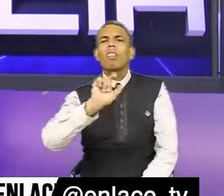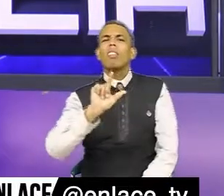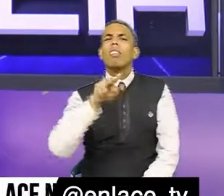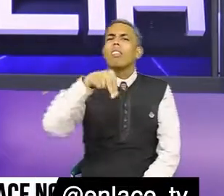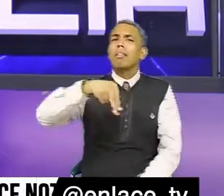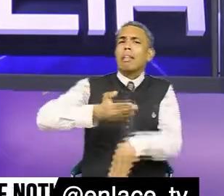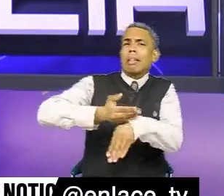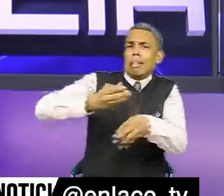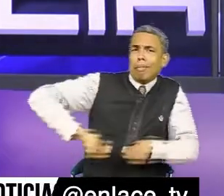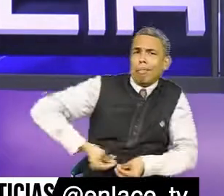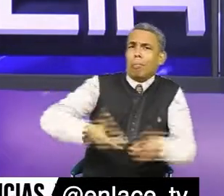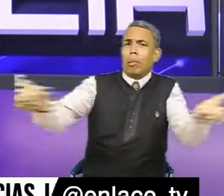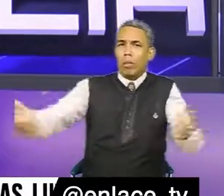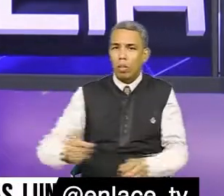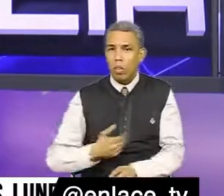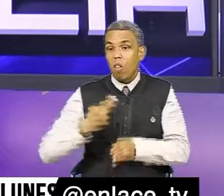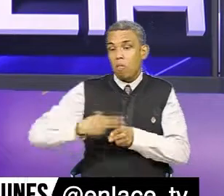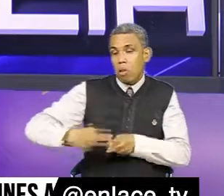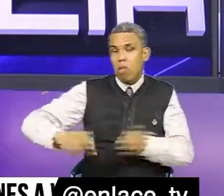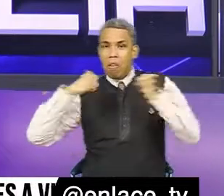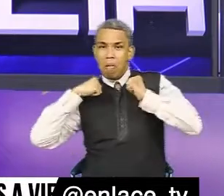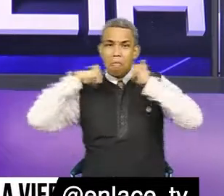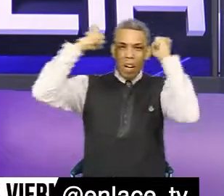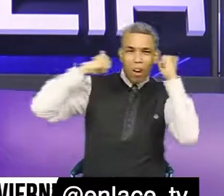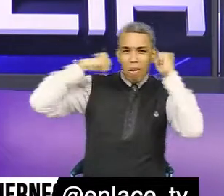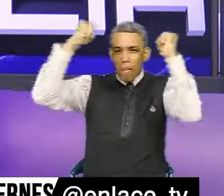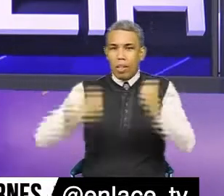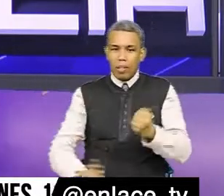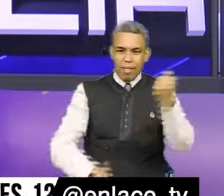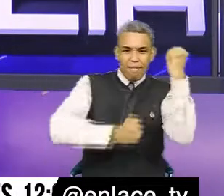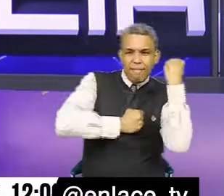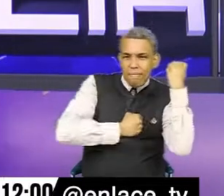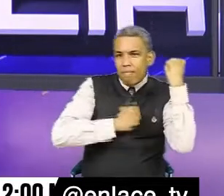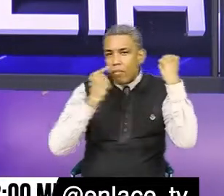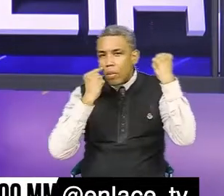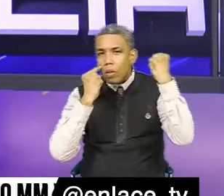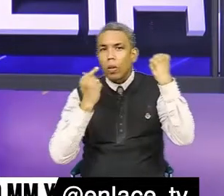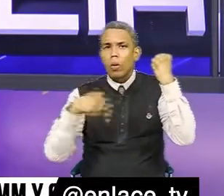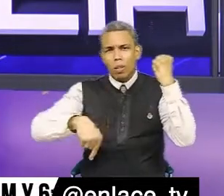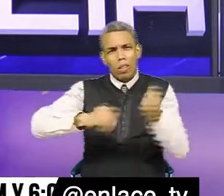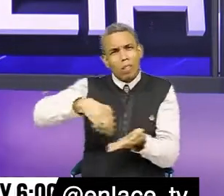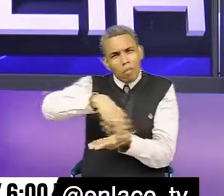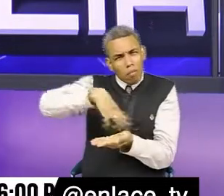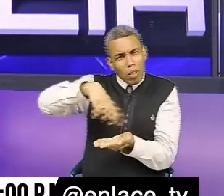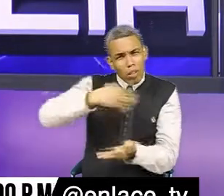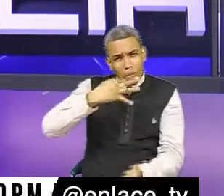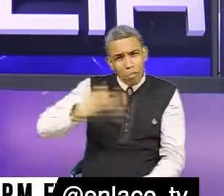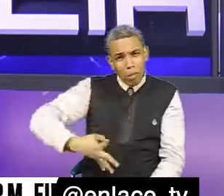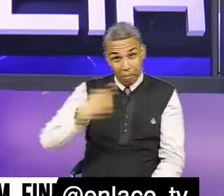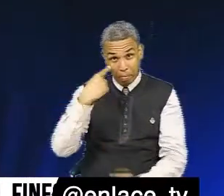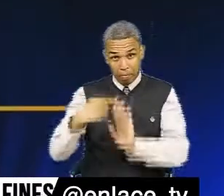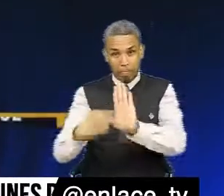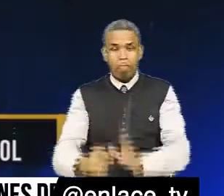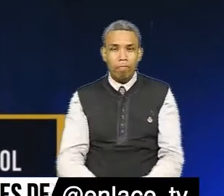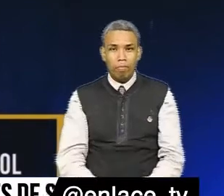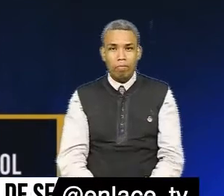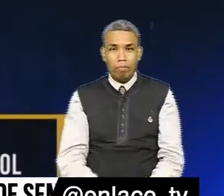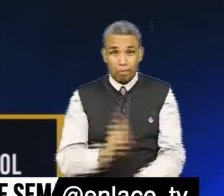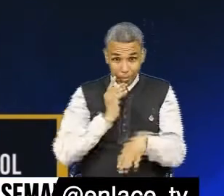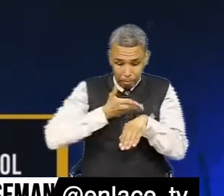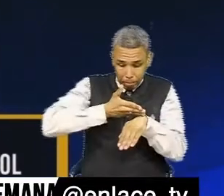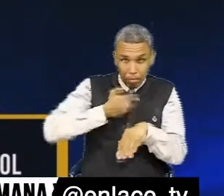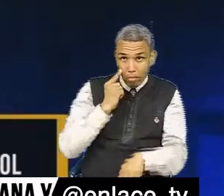donde anuncia un posible paro armado de 72 horas en seis departamentos entre ellos santander y la región del magdalena medio la amenaza afecta a